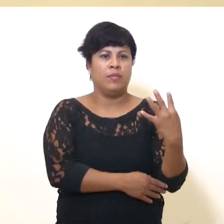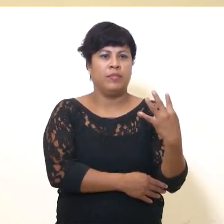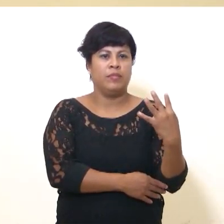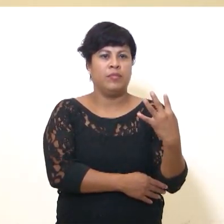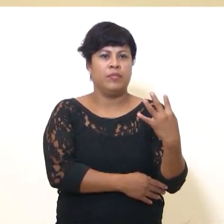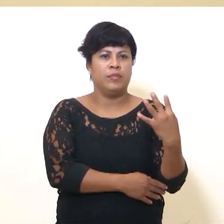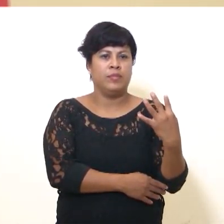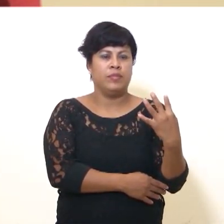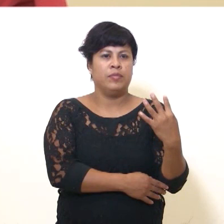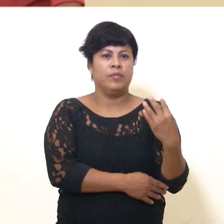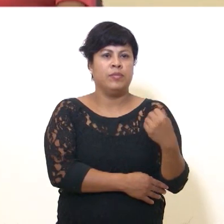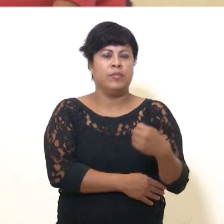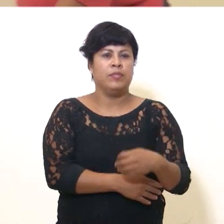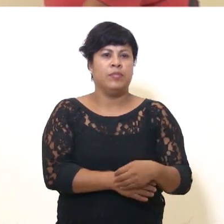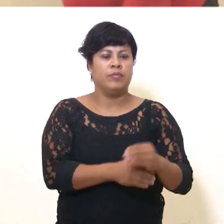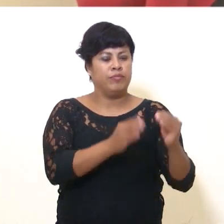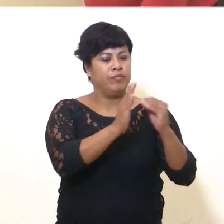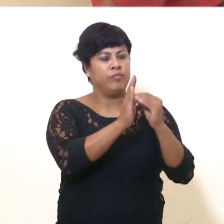4.